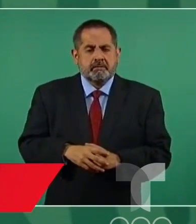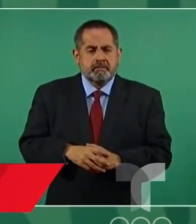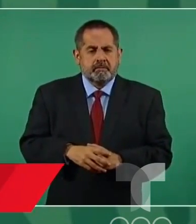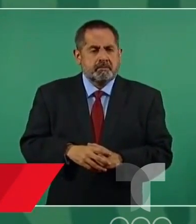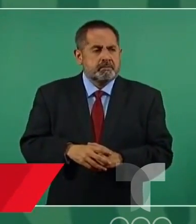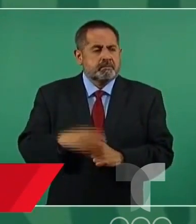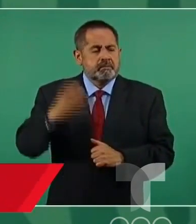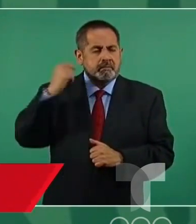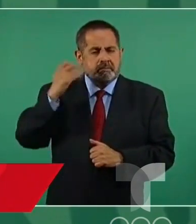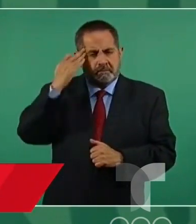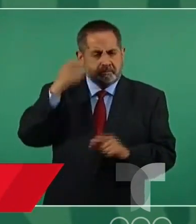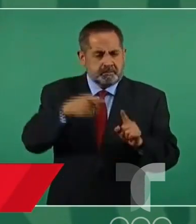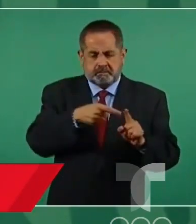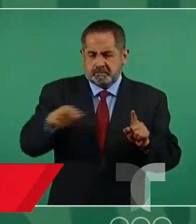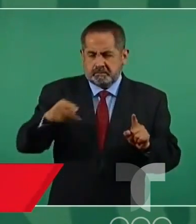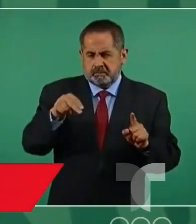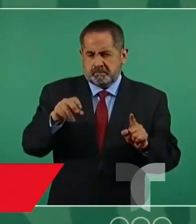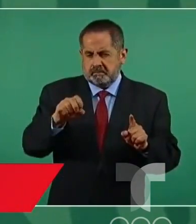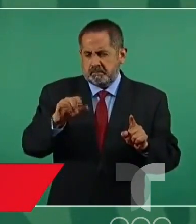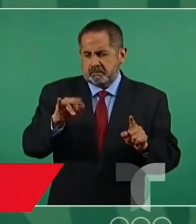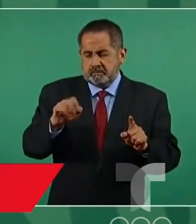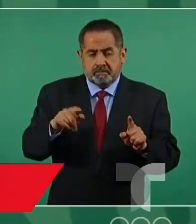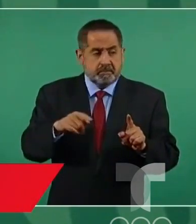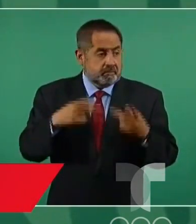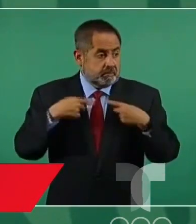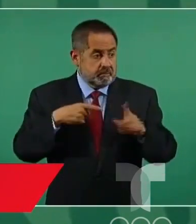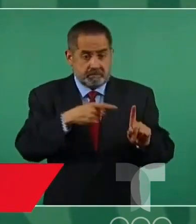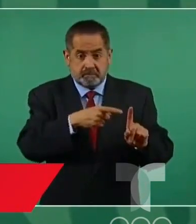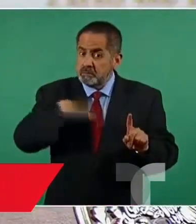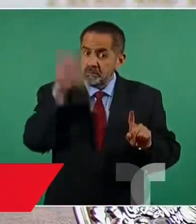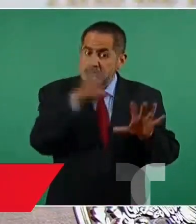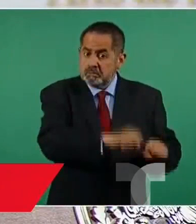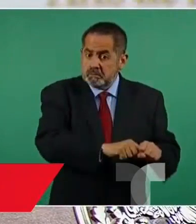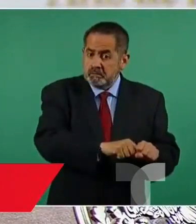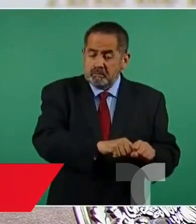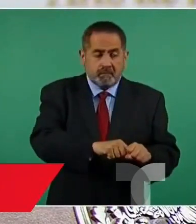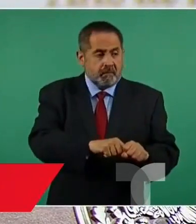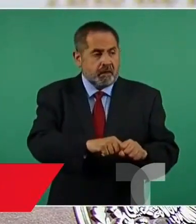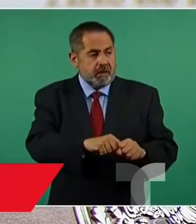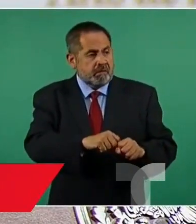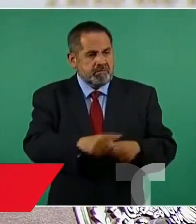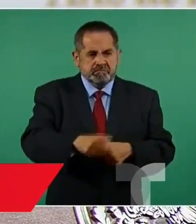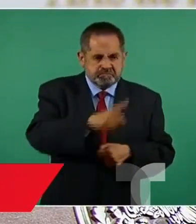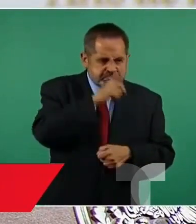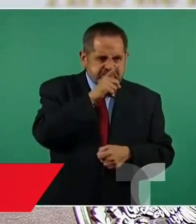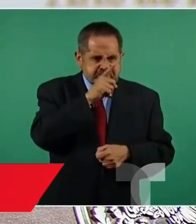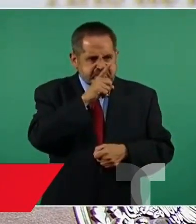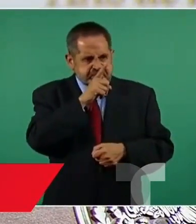en el periodo neoliberal, se perseguía a los periodistas, se les censuraba.